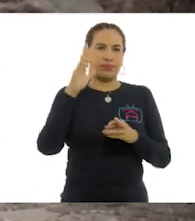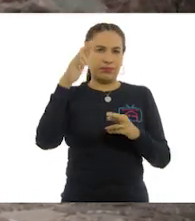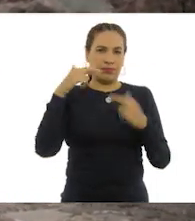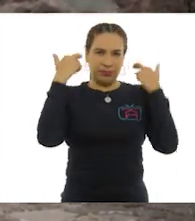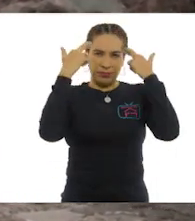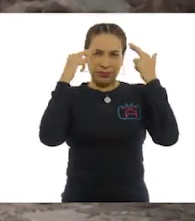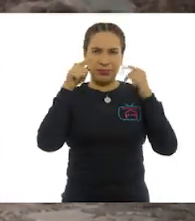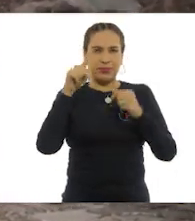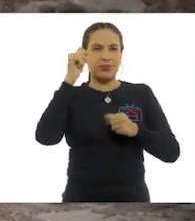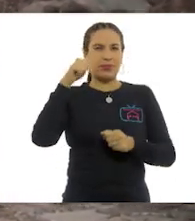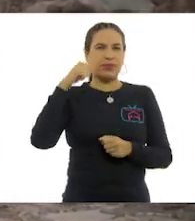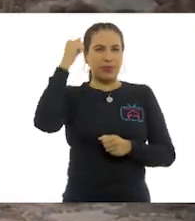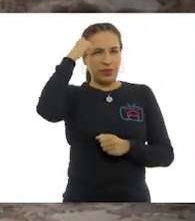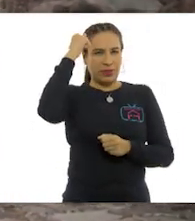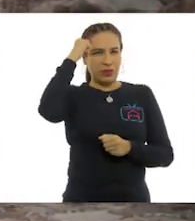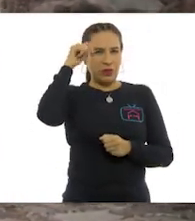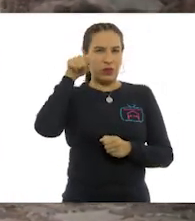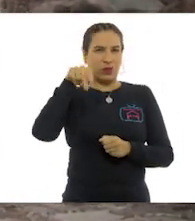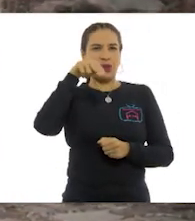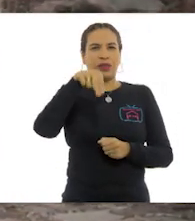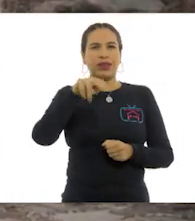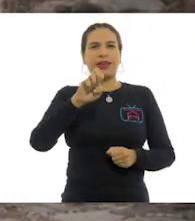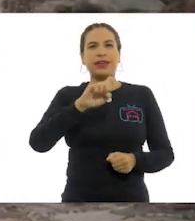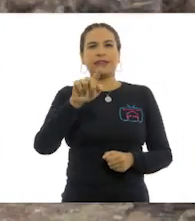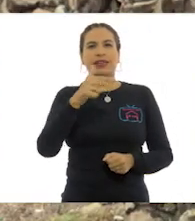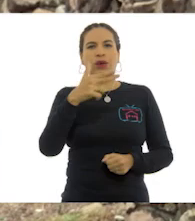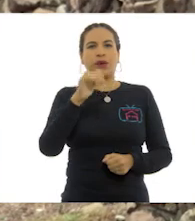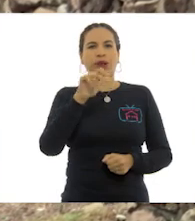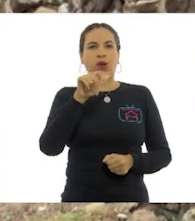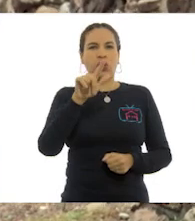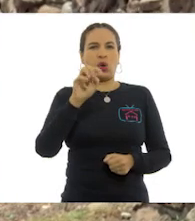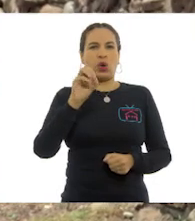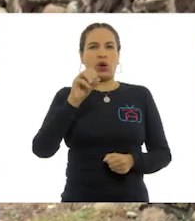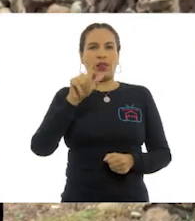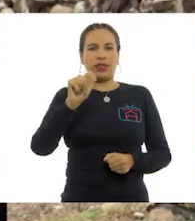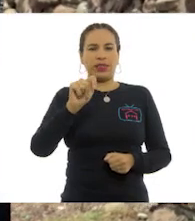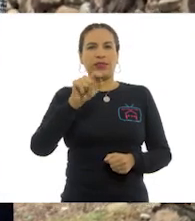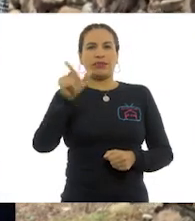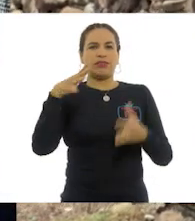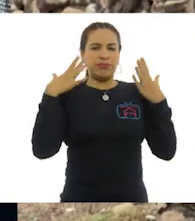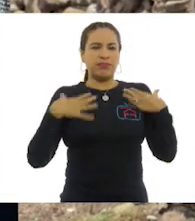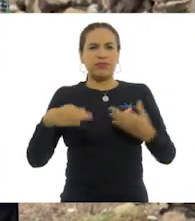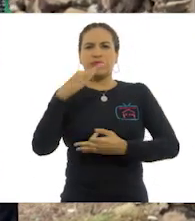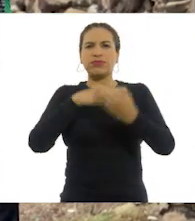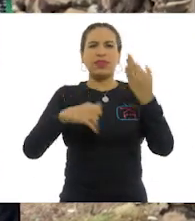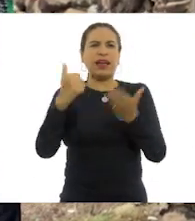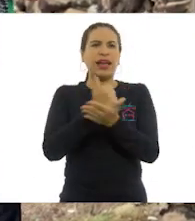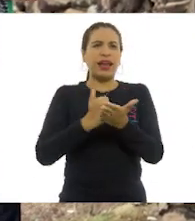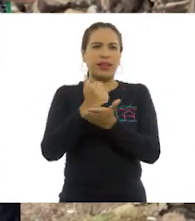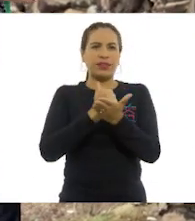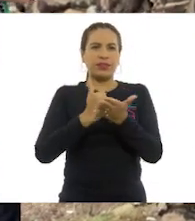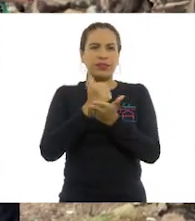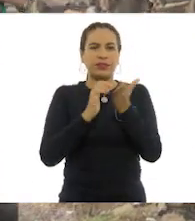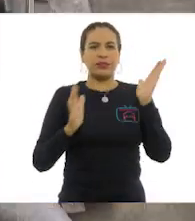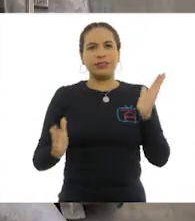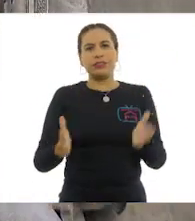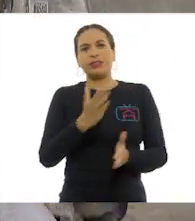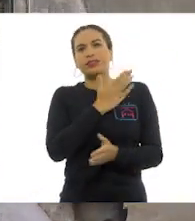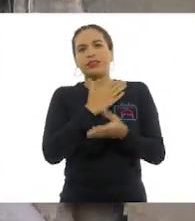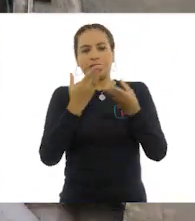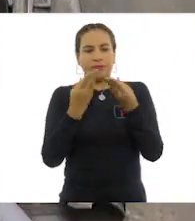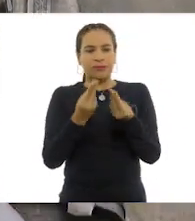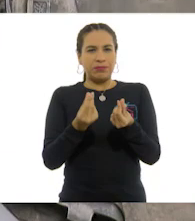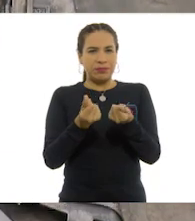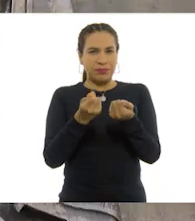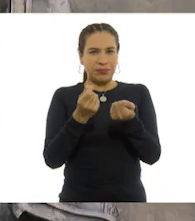de Texcoco, Nezahualcóyotl. Fíjense que nos cuentan las crónicas que lo pintaron todo de azul, lo cubrieron con un manto de algodón de